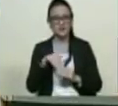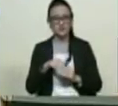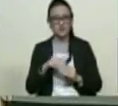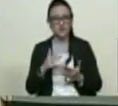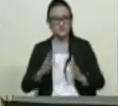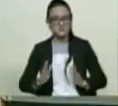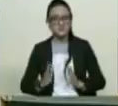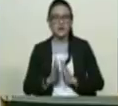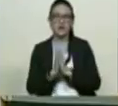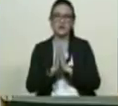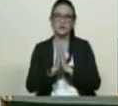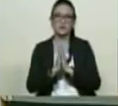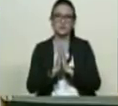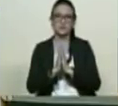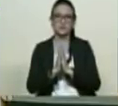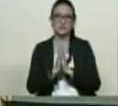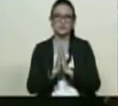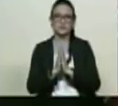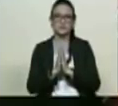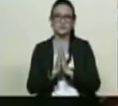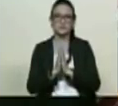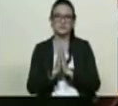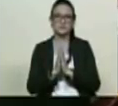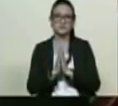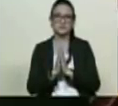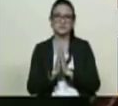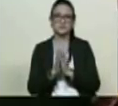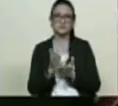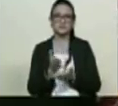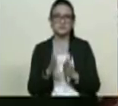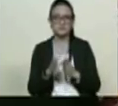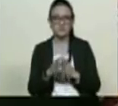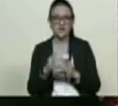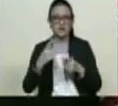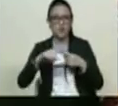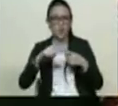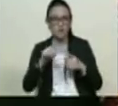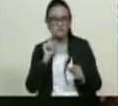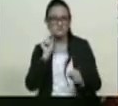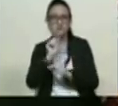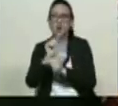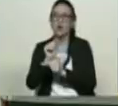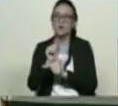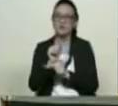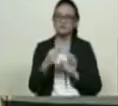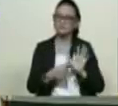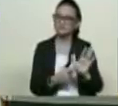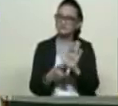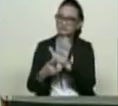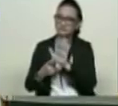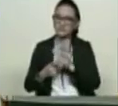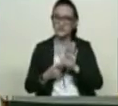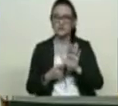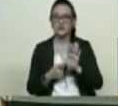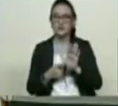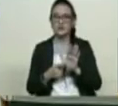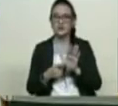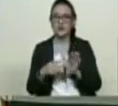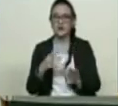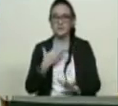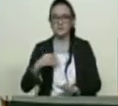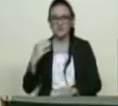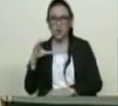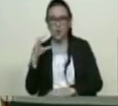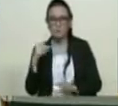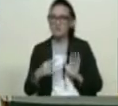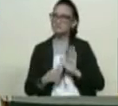Santos, para los Trump, para los Rajoy. Va a haber una elección. El pueblo de Venezuela le va a dar una elección a Santos, a Trump